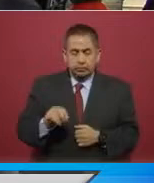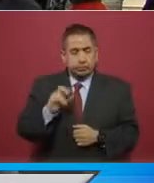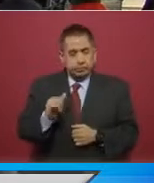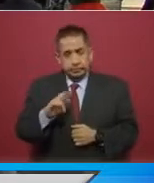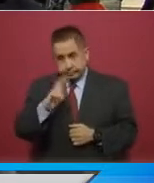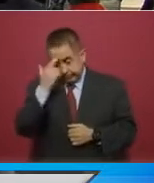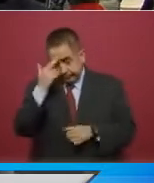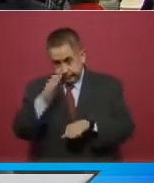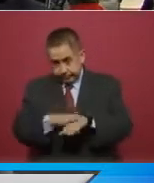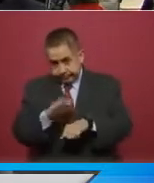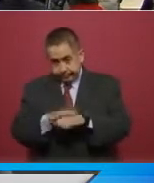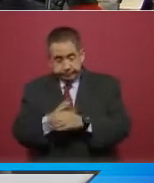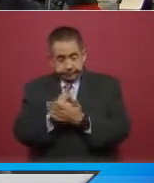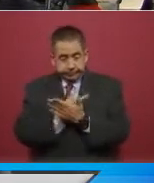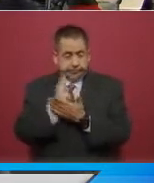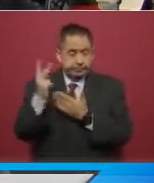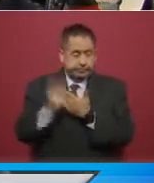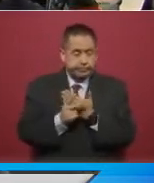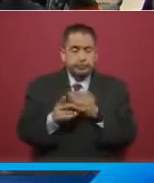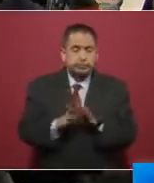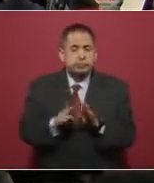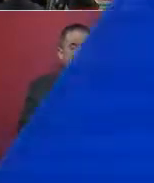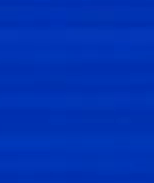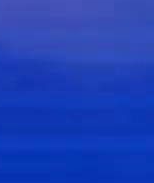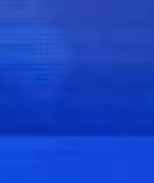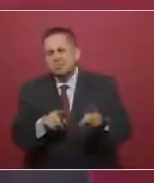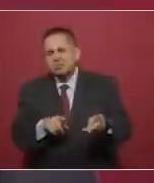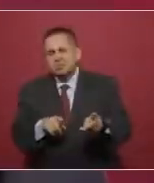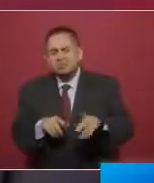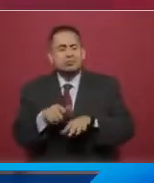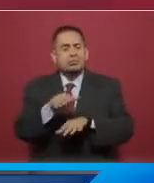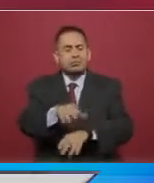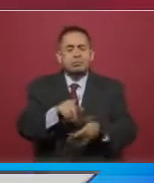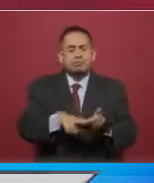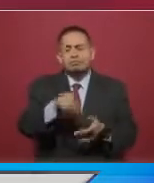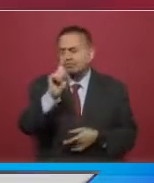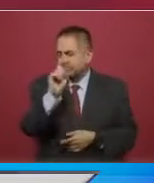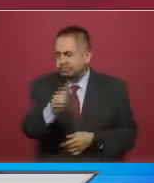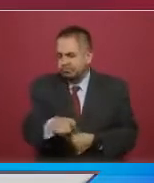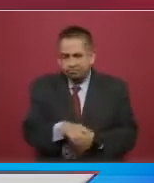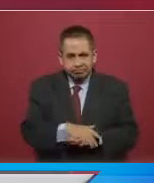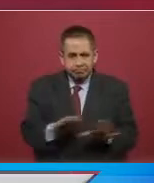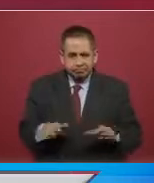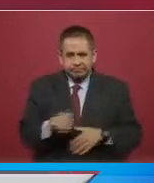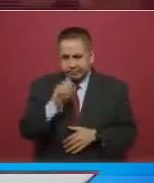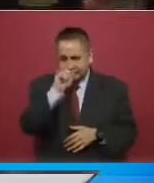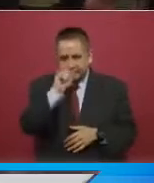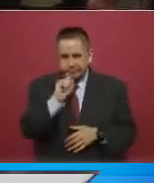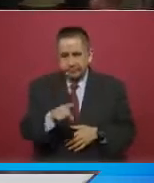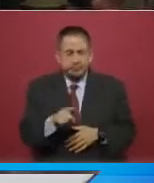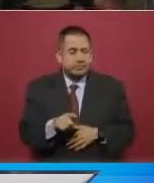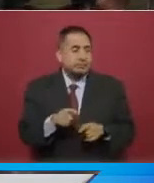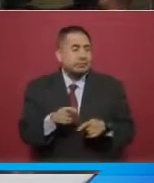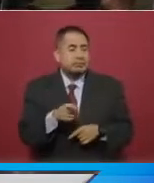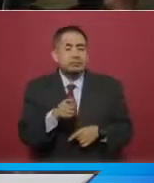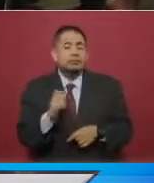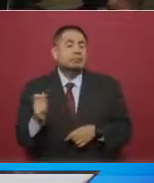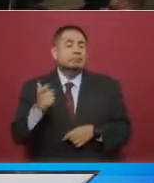llegar a 194,000 acreditados para el fin de año. Promoción turística. Estaban